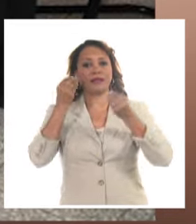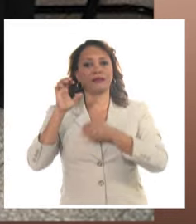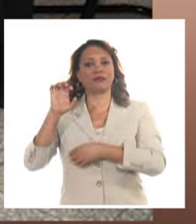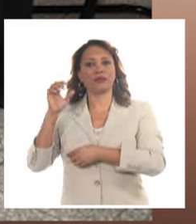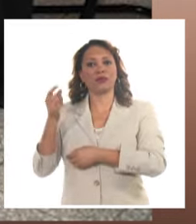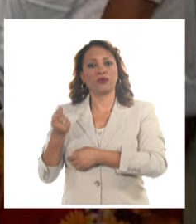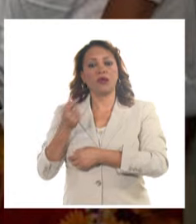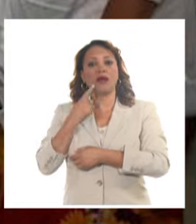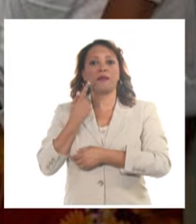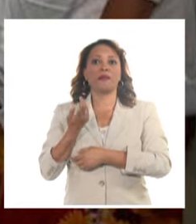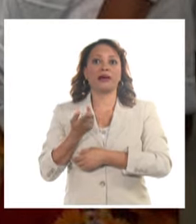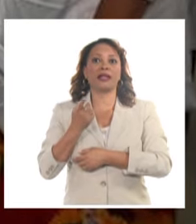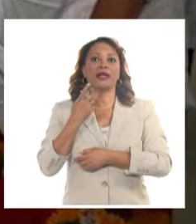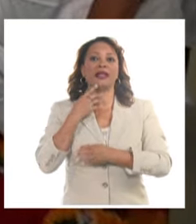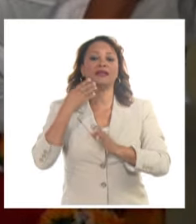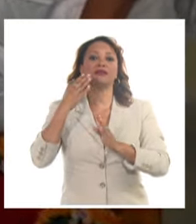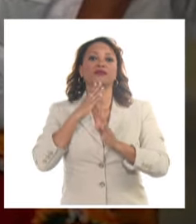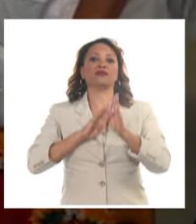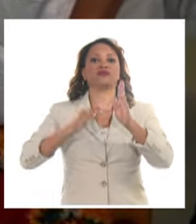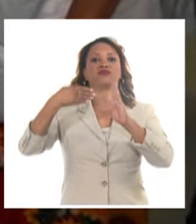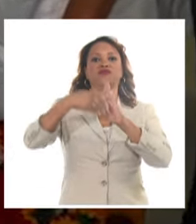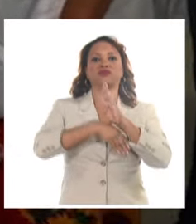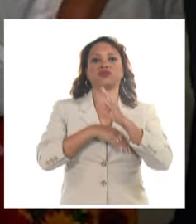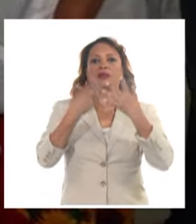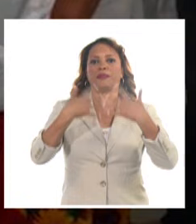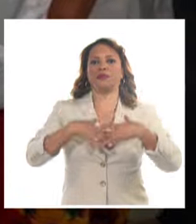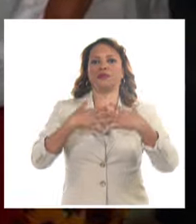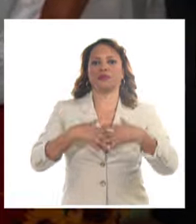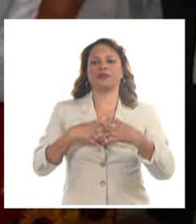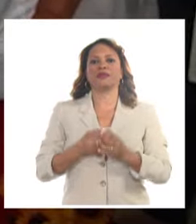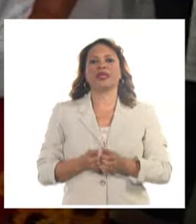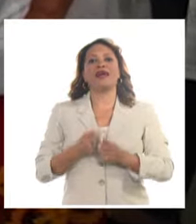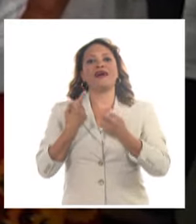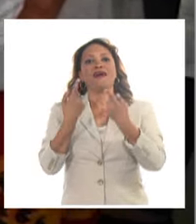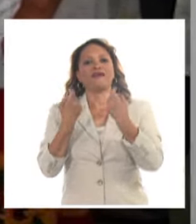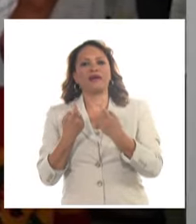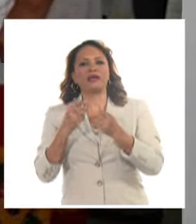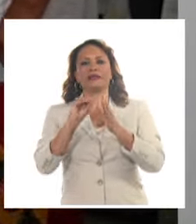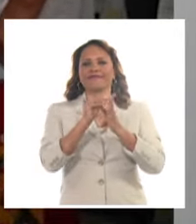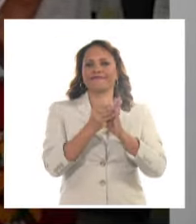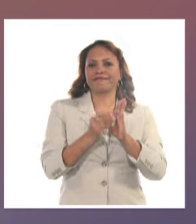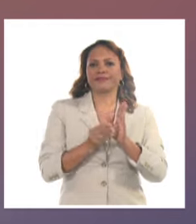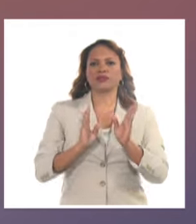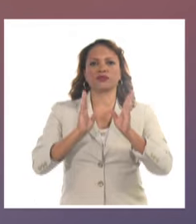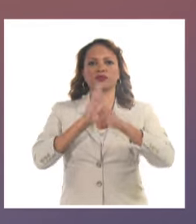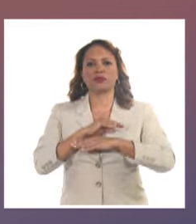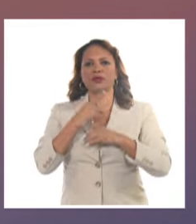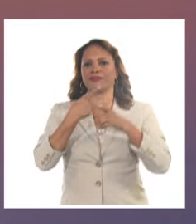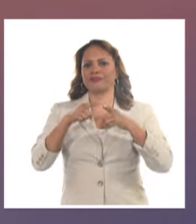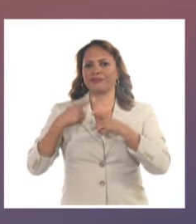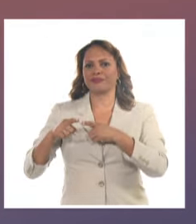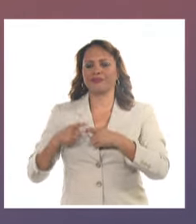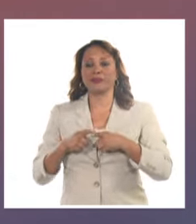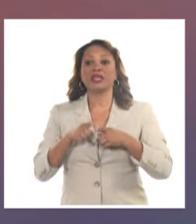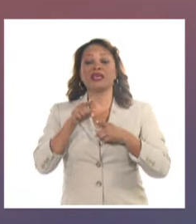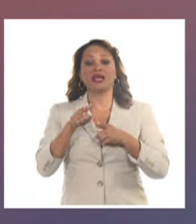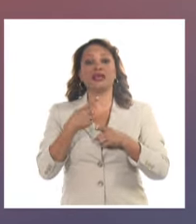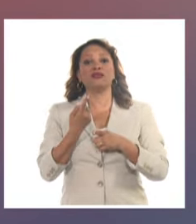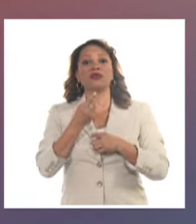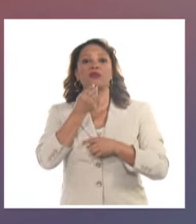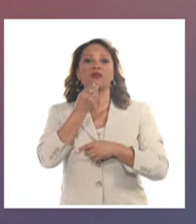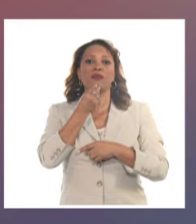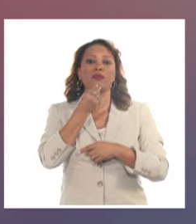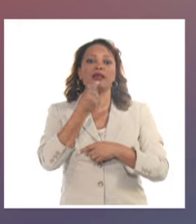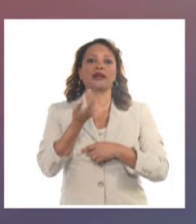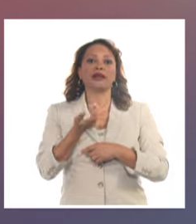detener el decrecimiento de la producción la falta de piezas de repuesto y la ausen de un esquema de financiamiento que permita avanzar